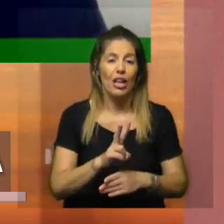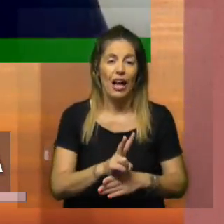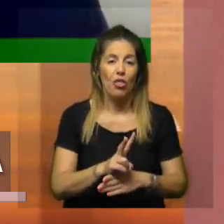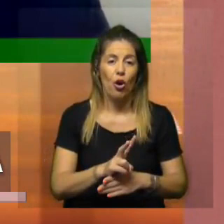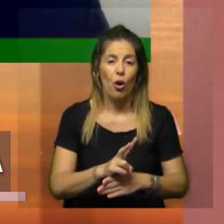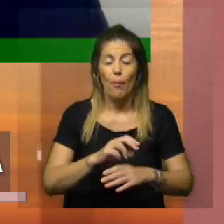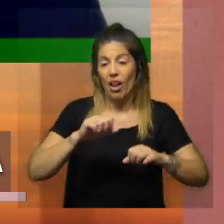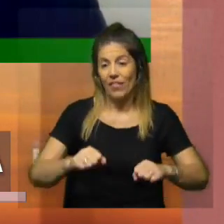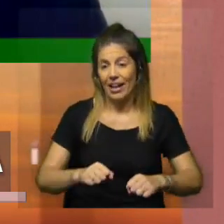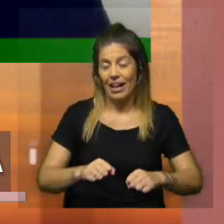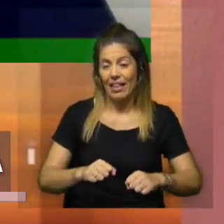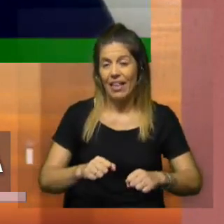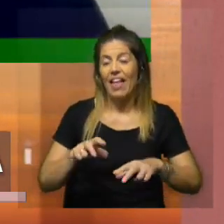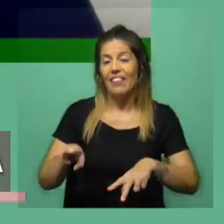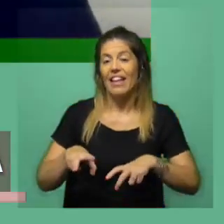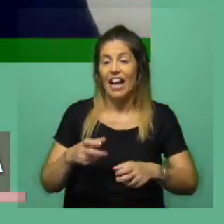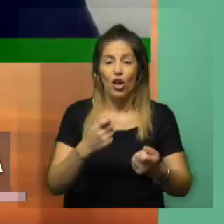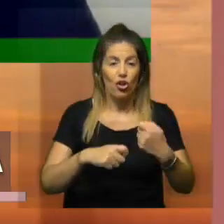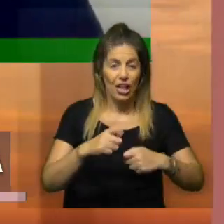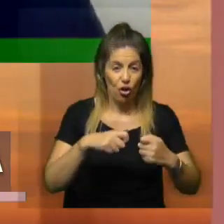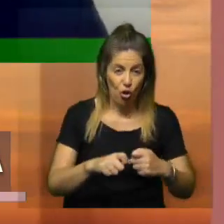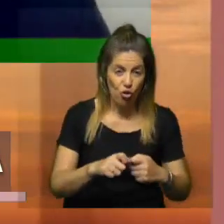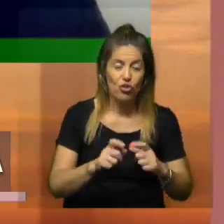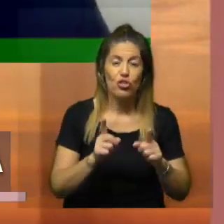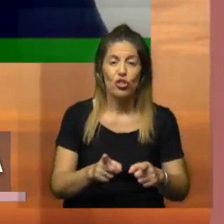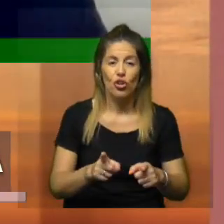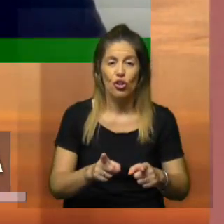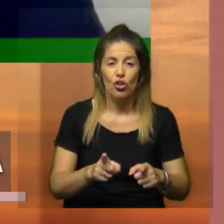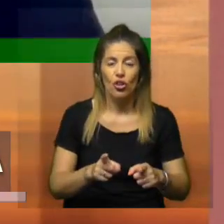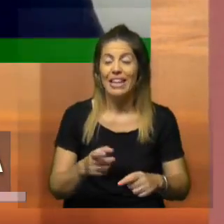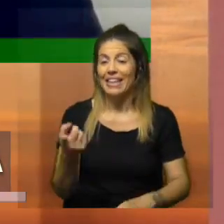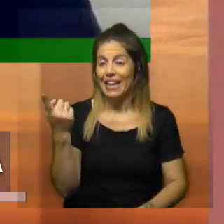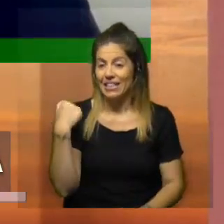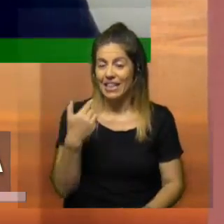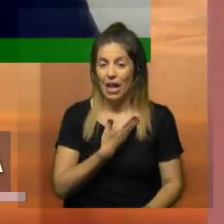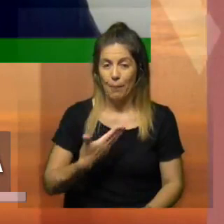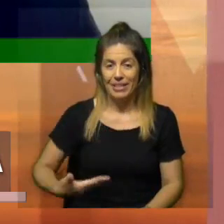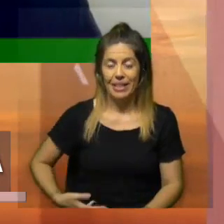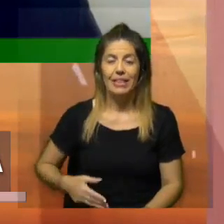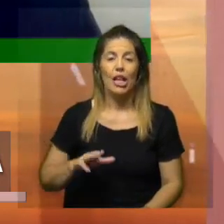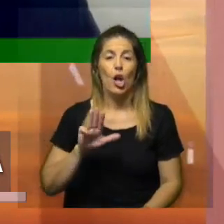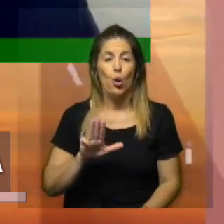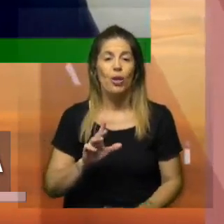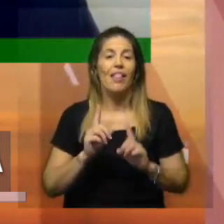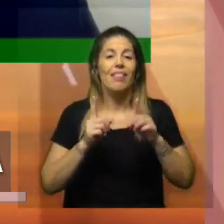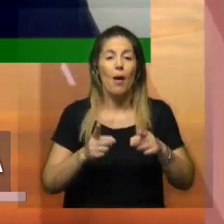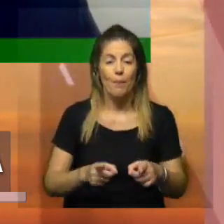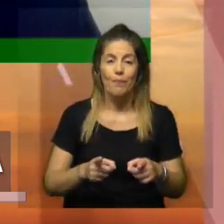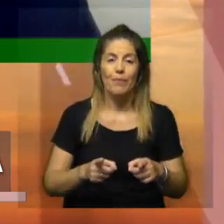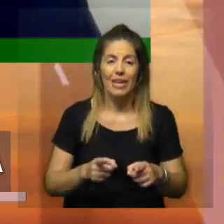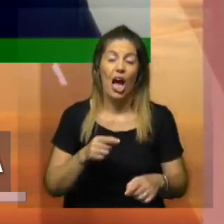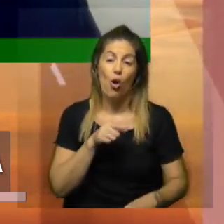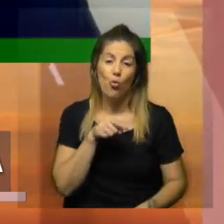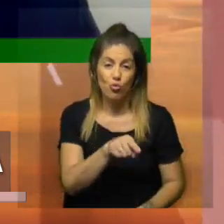agronegocio, la bancada de Biblia, Buey y Bala, que ayer el presidente Lula también